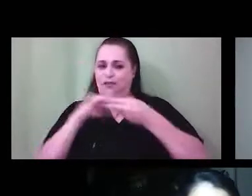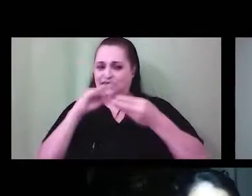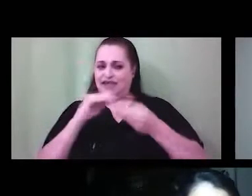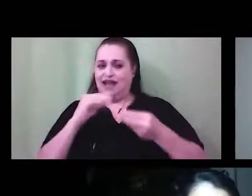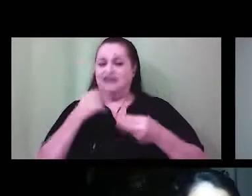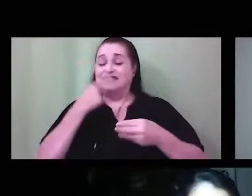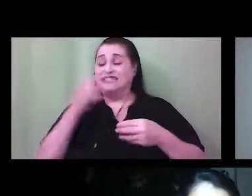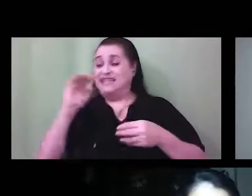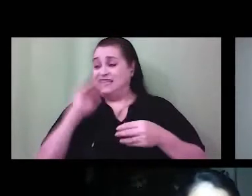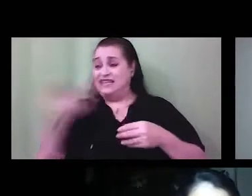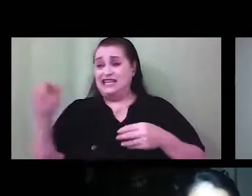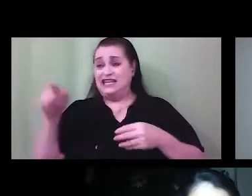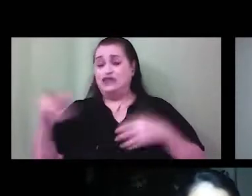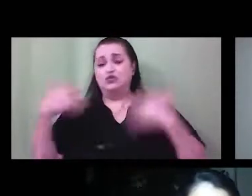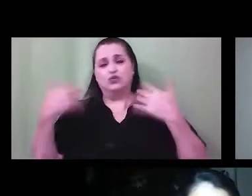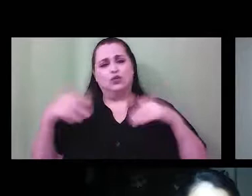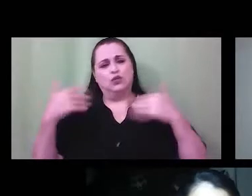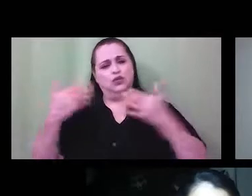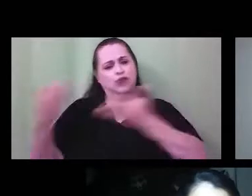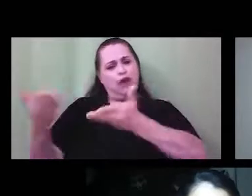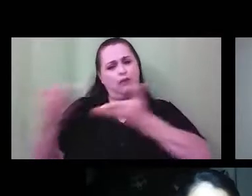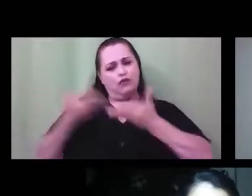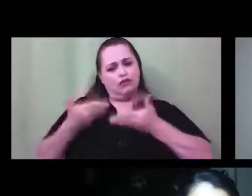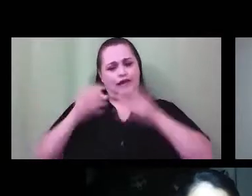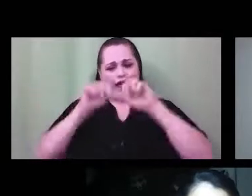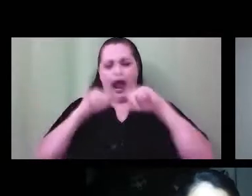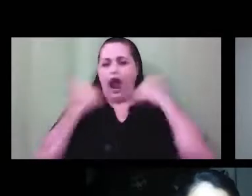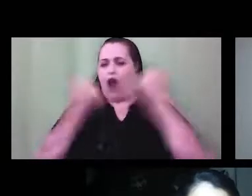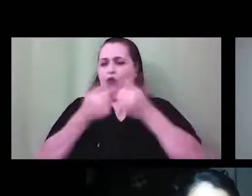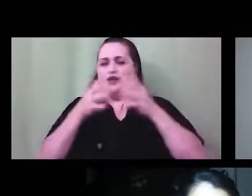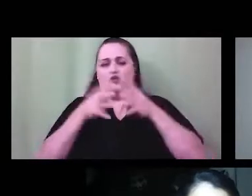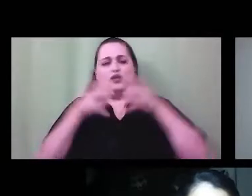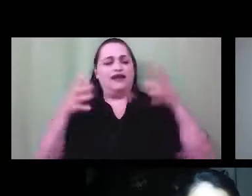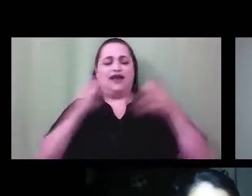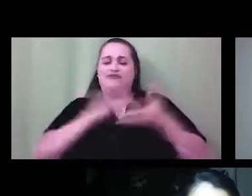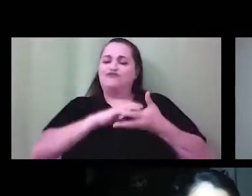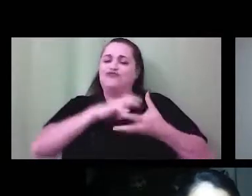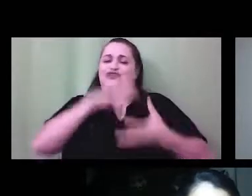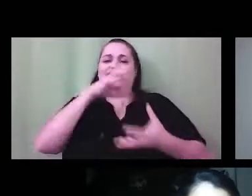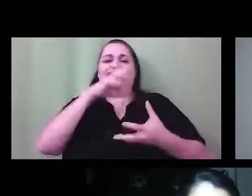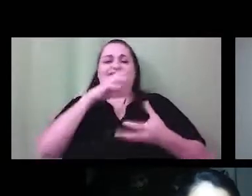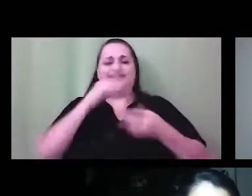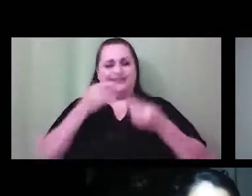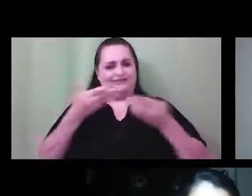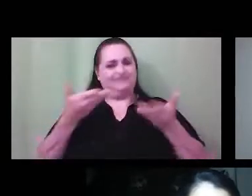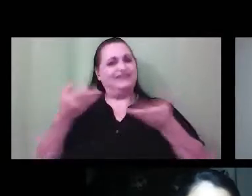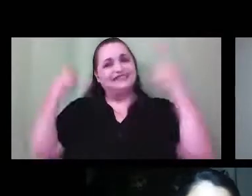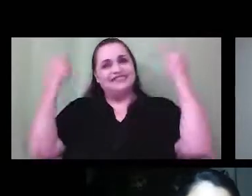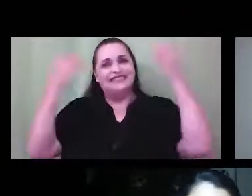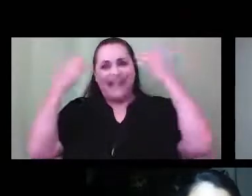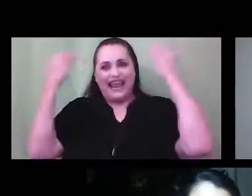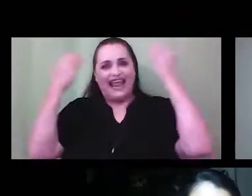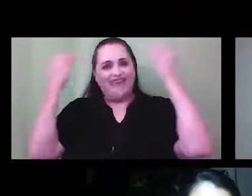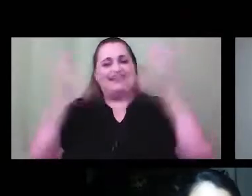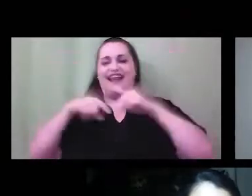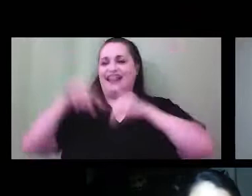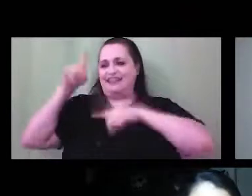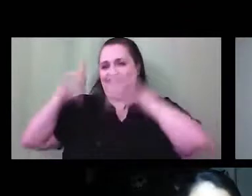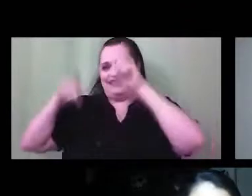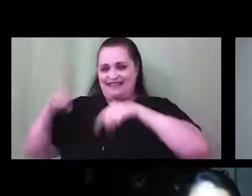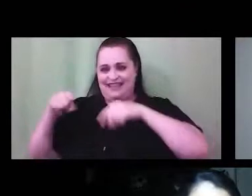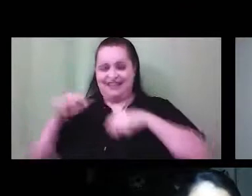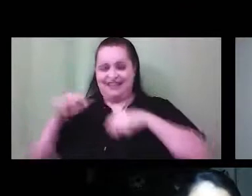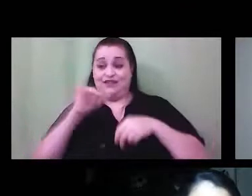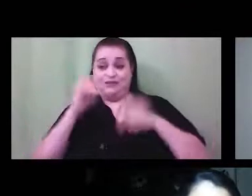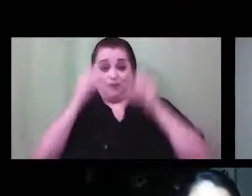que estos chicos han venido a aportar a las aulas una gran riqueza, han venido a celebrar la diversidad y que